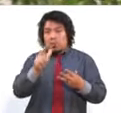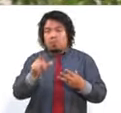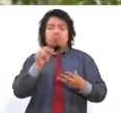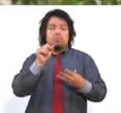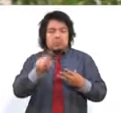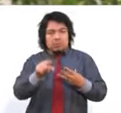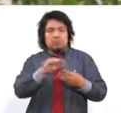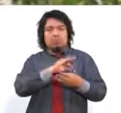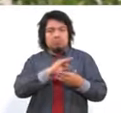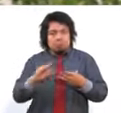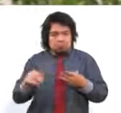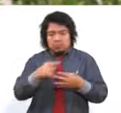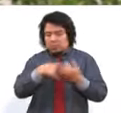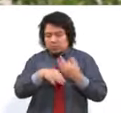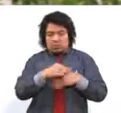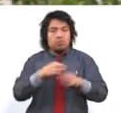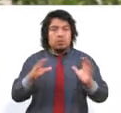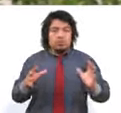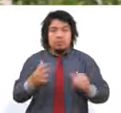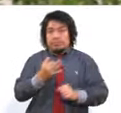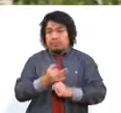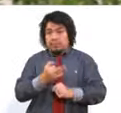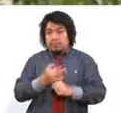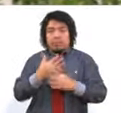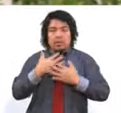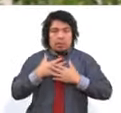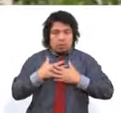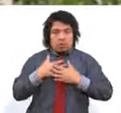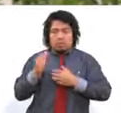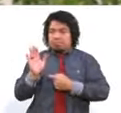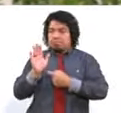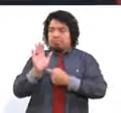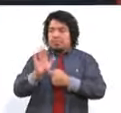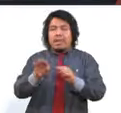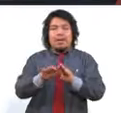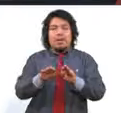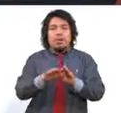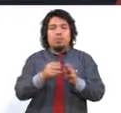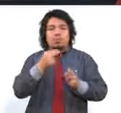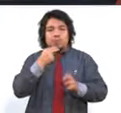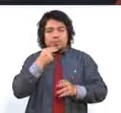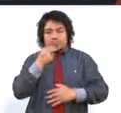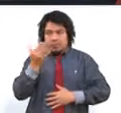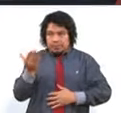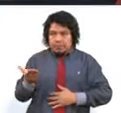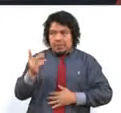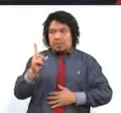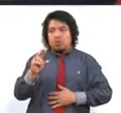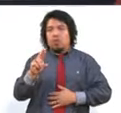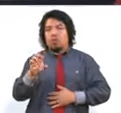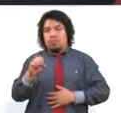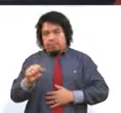tener una iluminación. A continuación les vamos a hacer una pequeña demostración de vuelo.